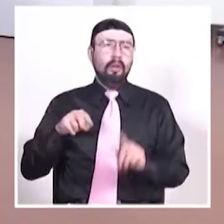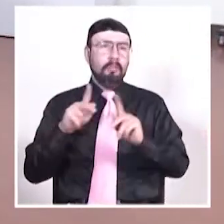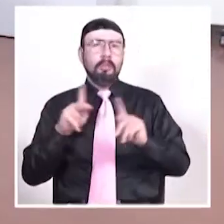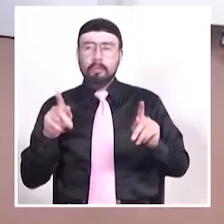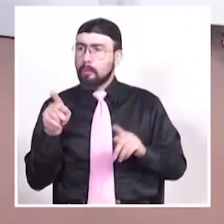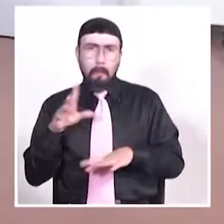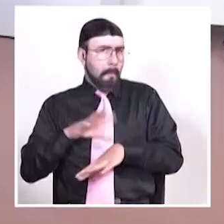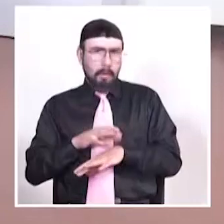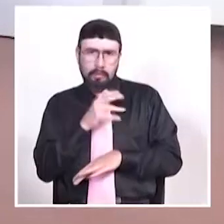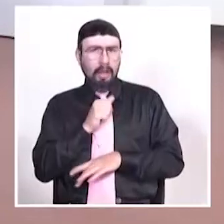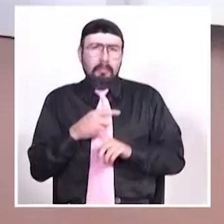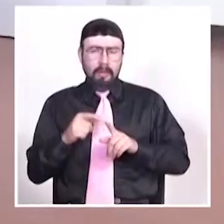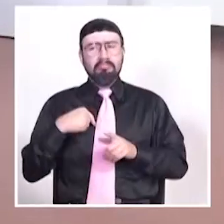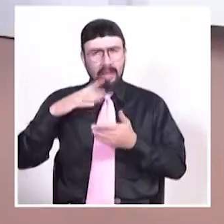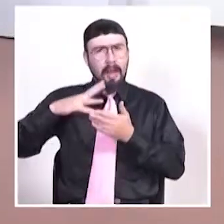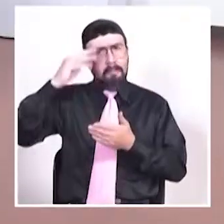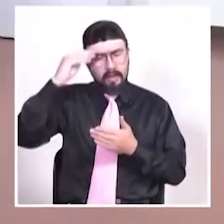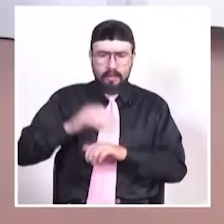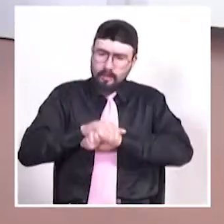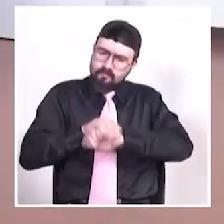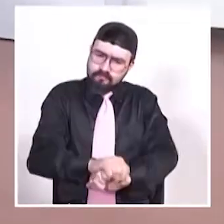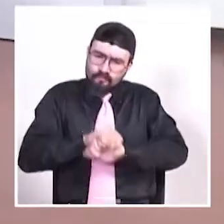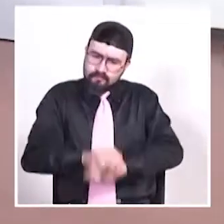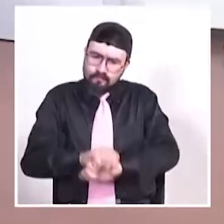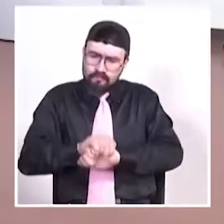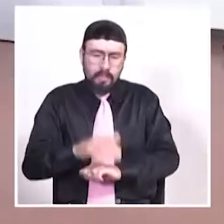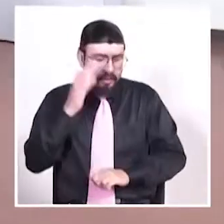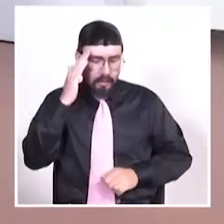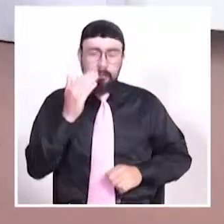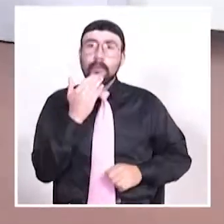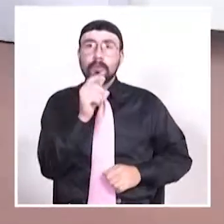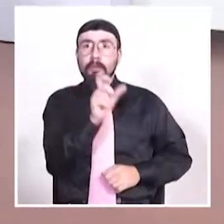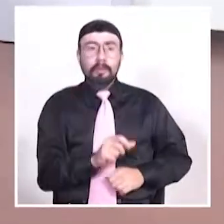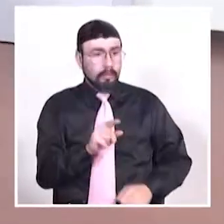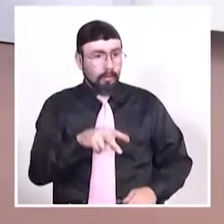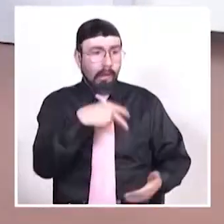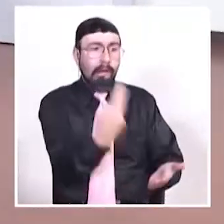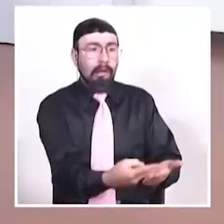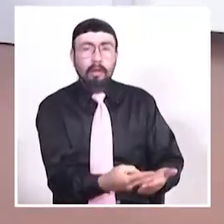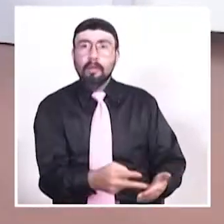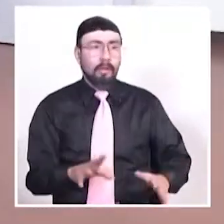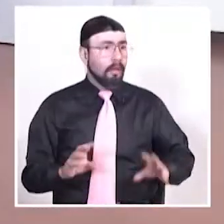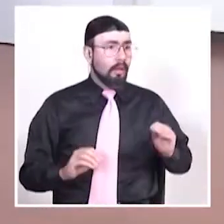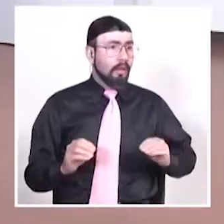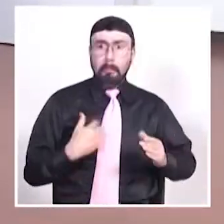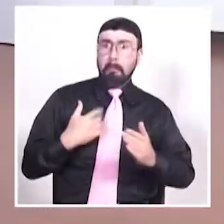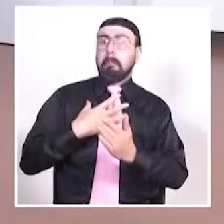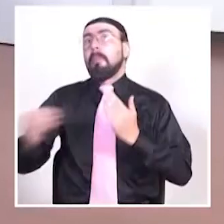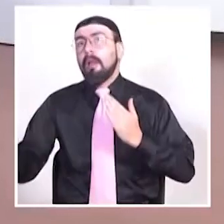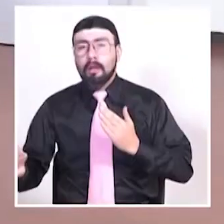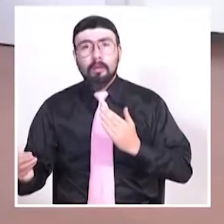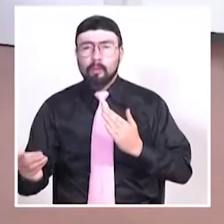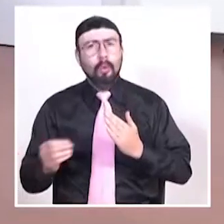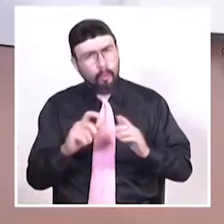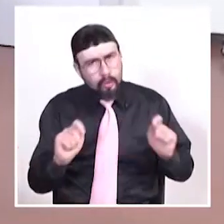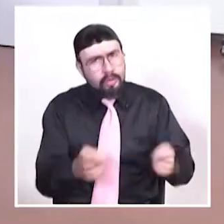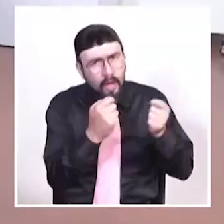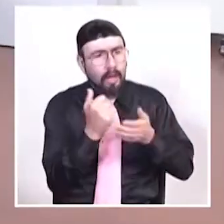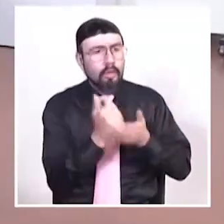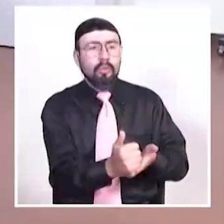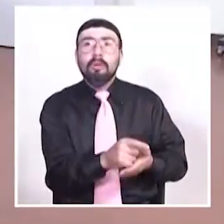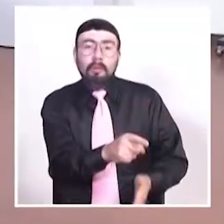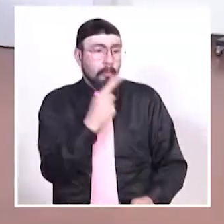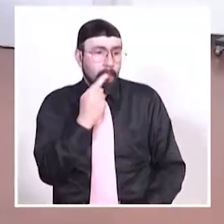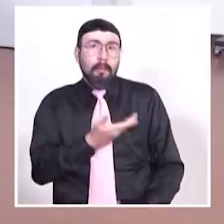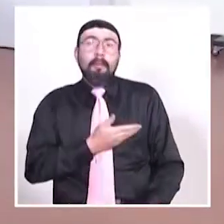ser médicos. Es decir, ustedes ven a una persona tirada y no se hacen pues, o salgo corriendo, no, pues sálvenle la vida a la persona porque puede ser su